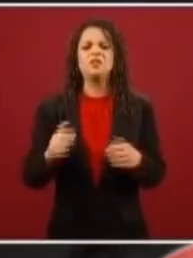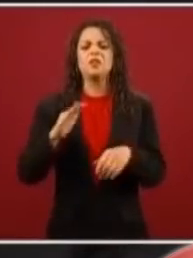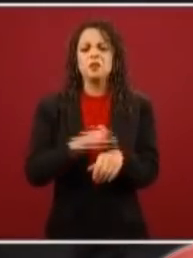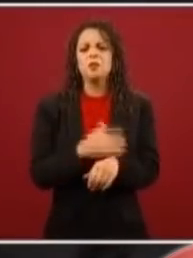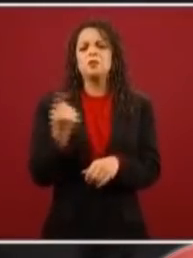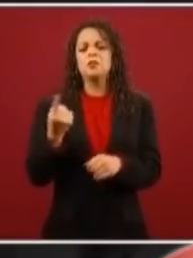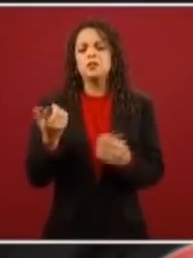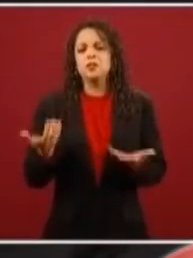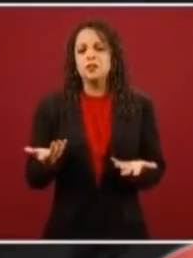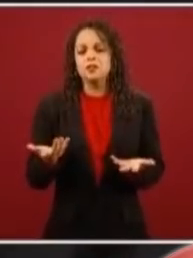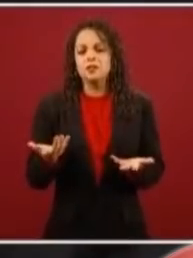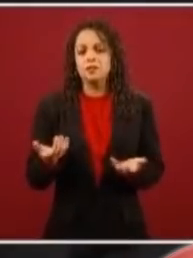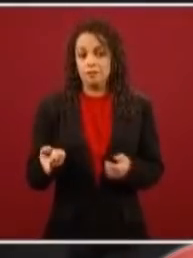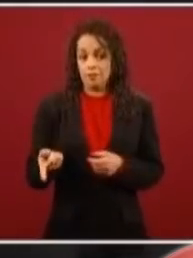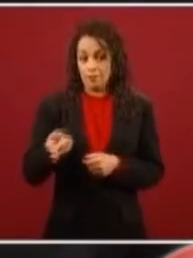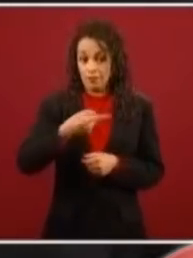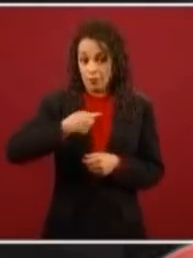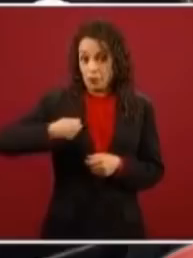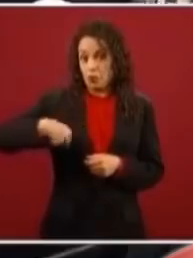nosotros